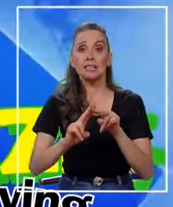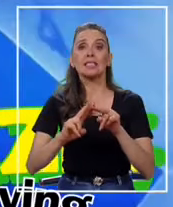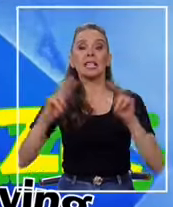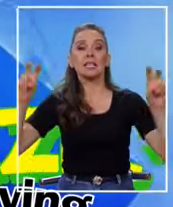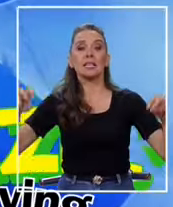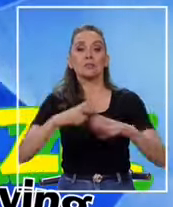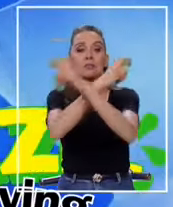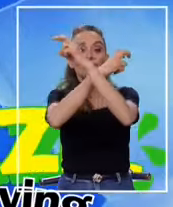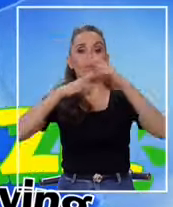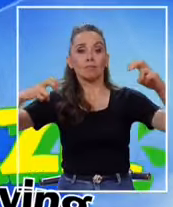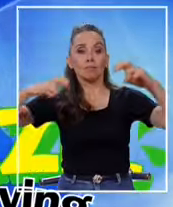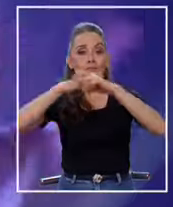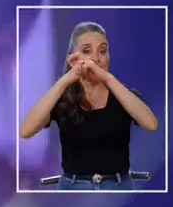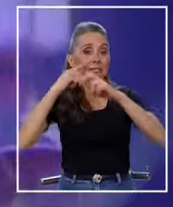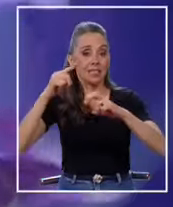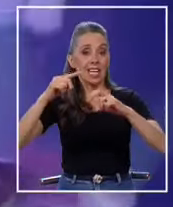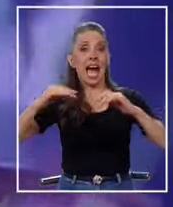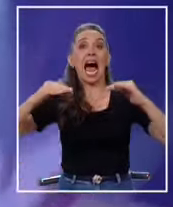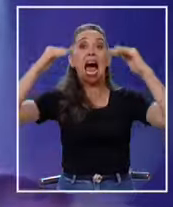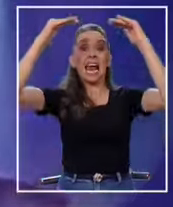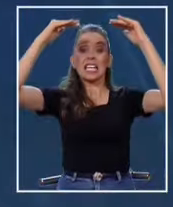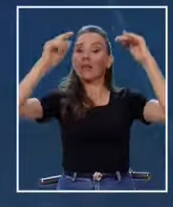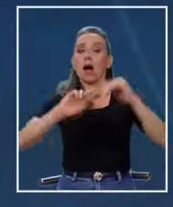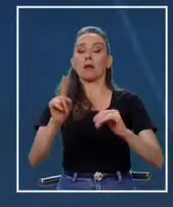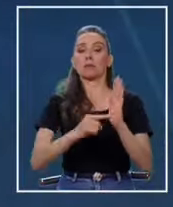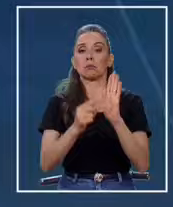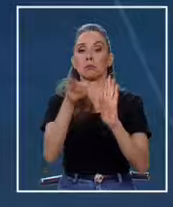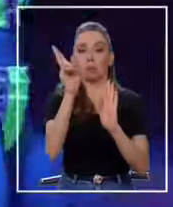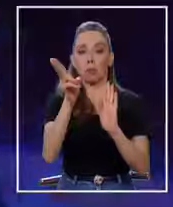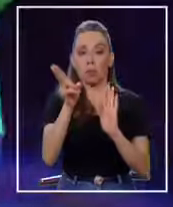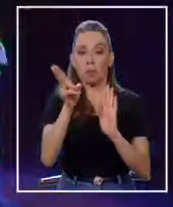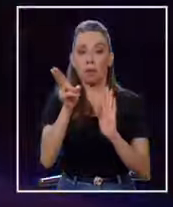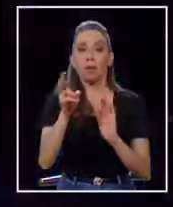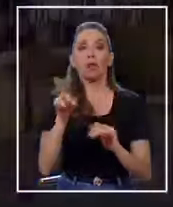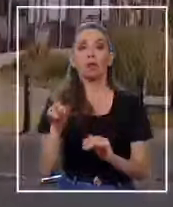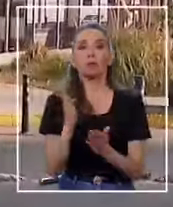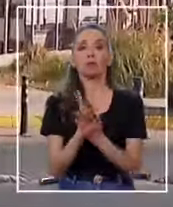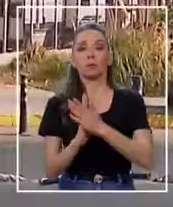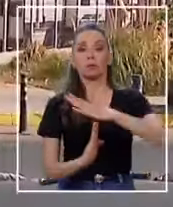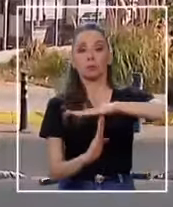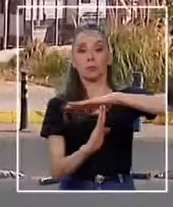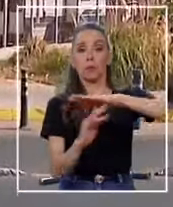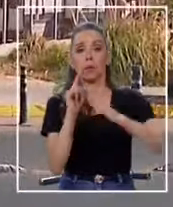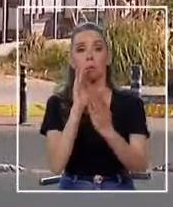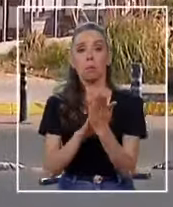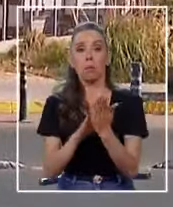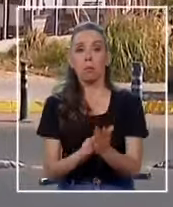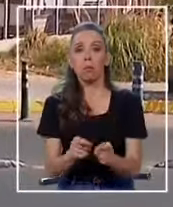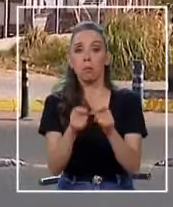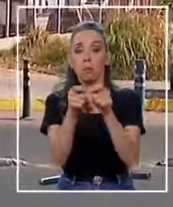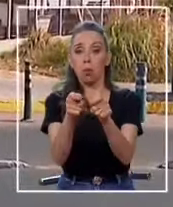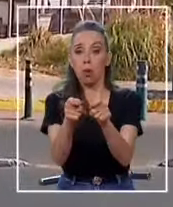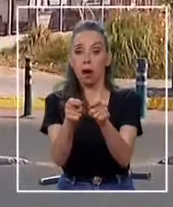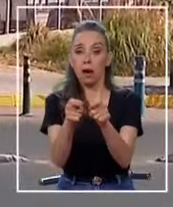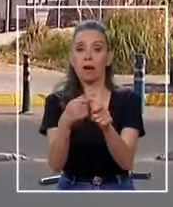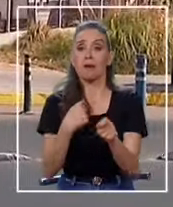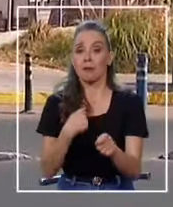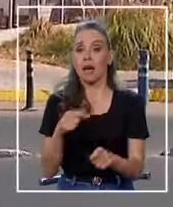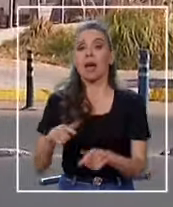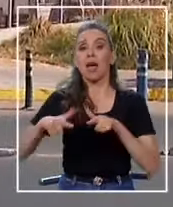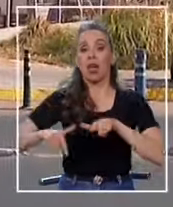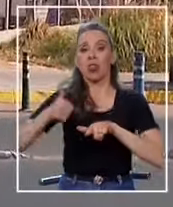acrobáticos que sean desarrollados en altura y esto tendrá que mantenerse hasta que se acredite ante este órgano